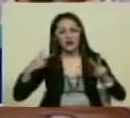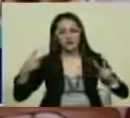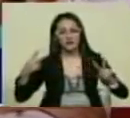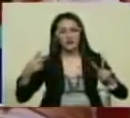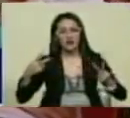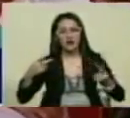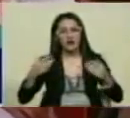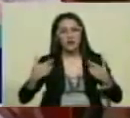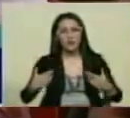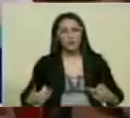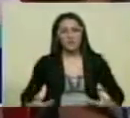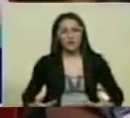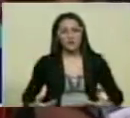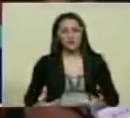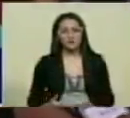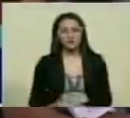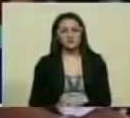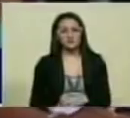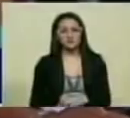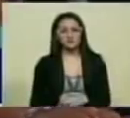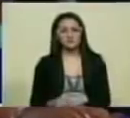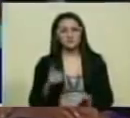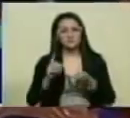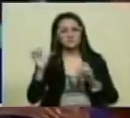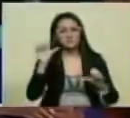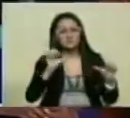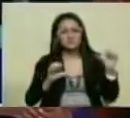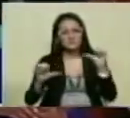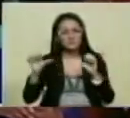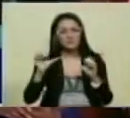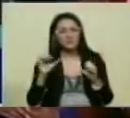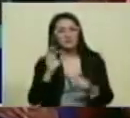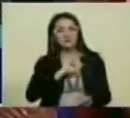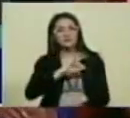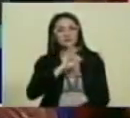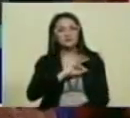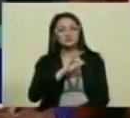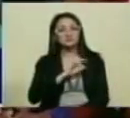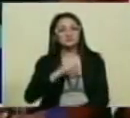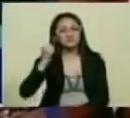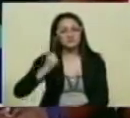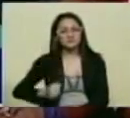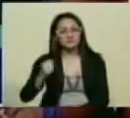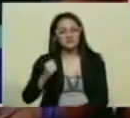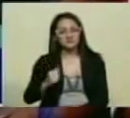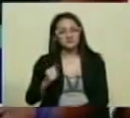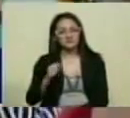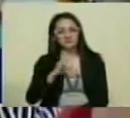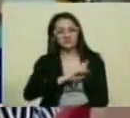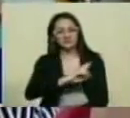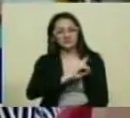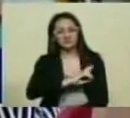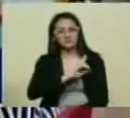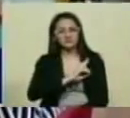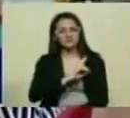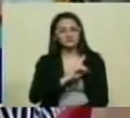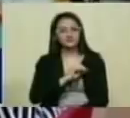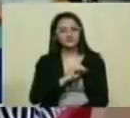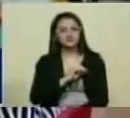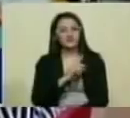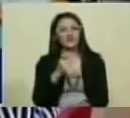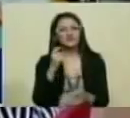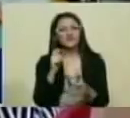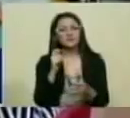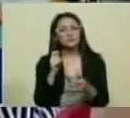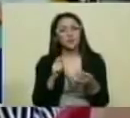humana, a pesar de que muchos científicos sociales insisten en emplear el concepto de raza como base de una